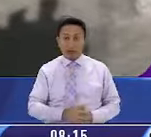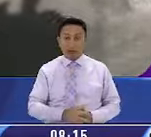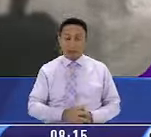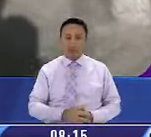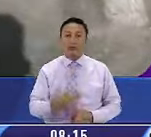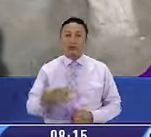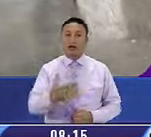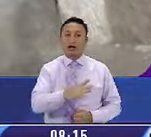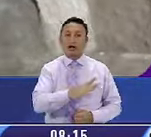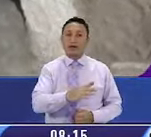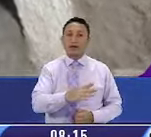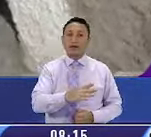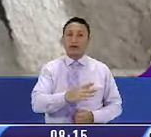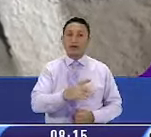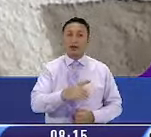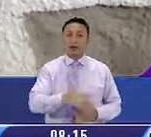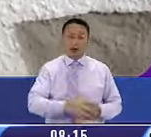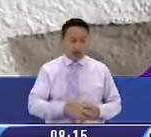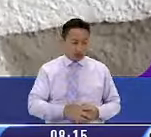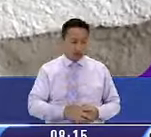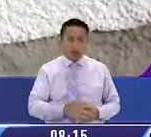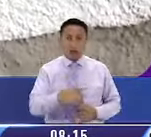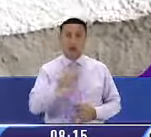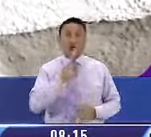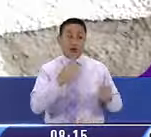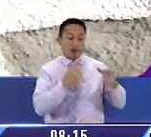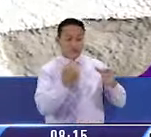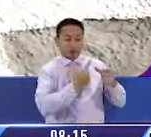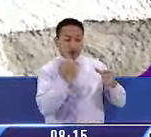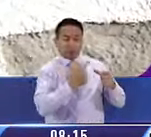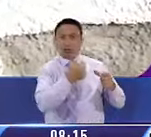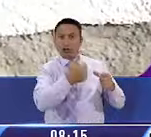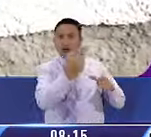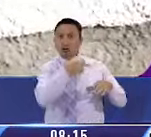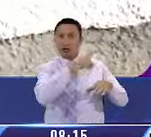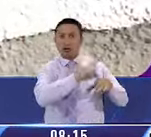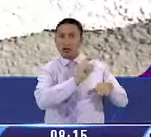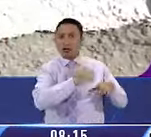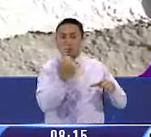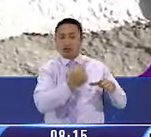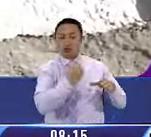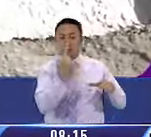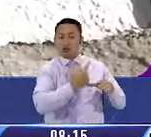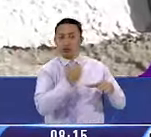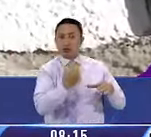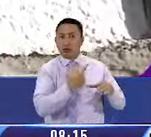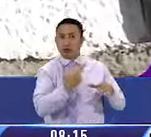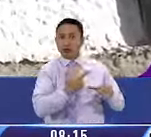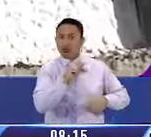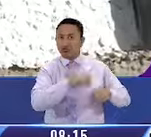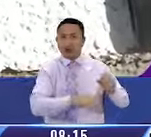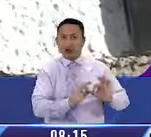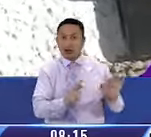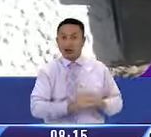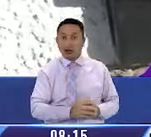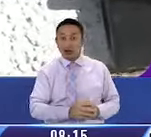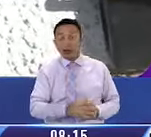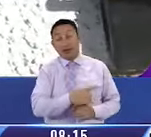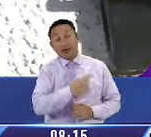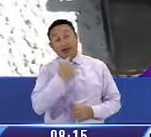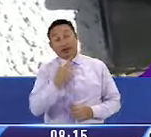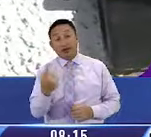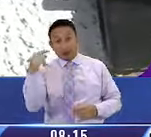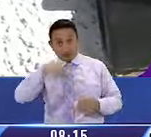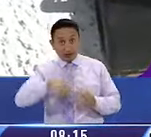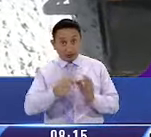ya, pero el medidor está funcionando bien, no está alterado, nada, está normal, como se paga normalmente, nada, no ha pasado, pero así son, no